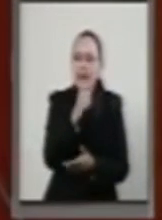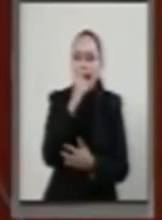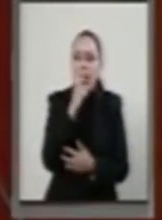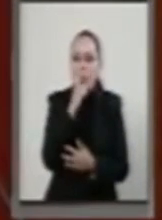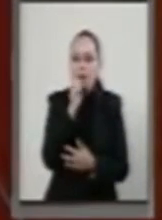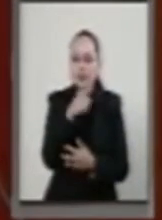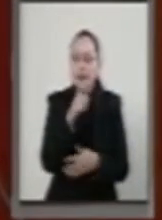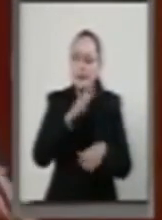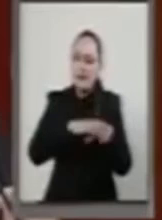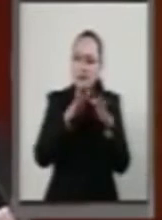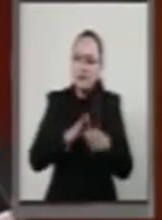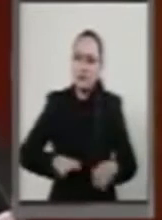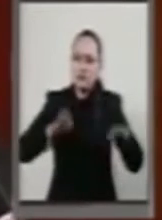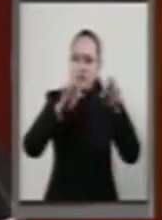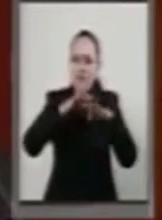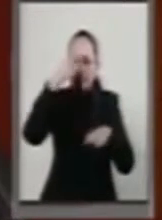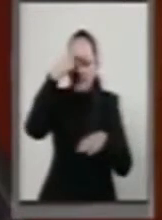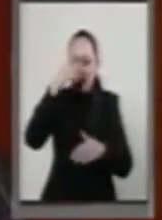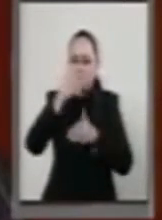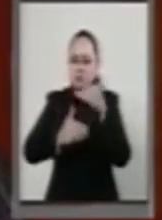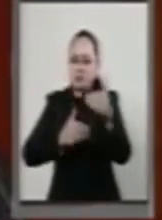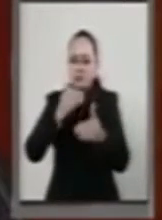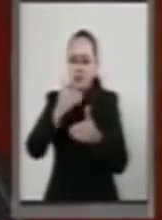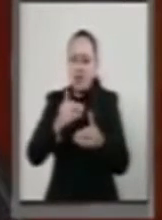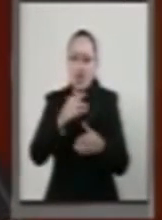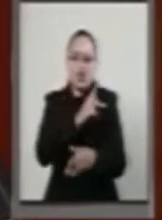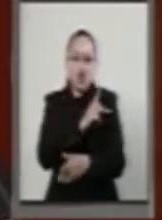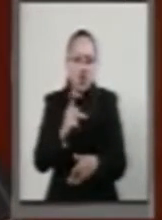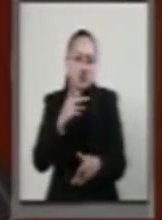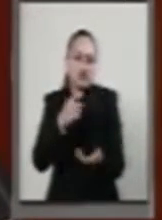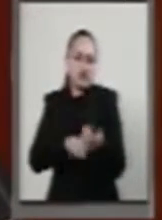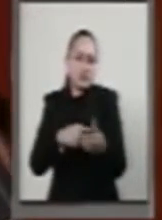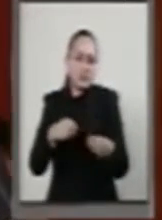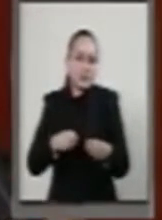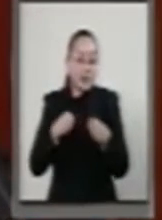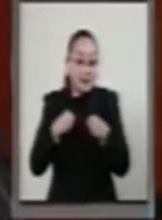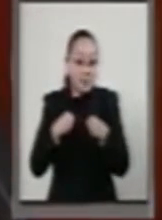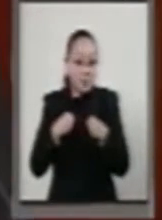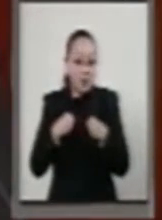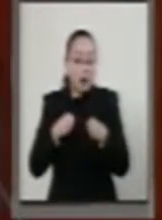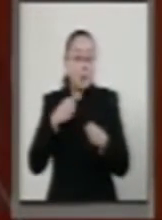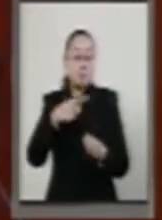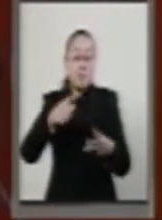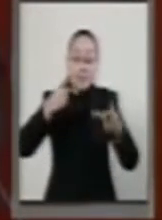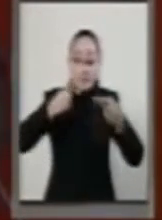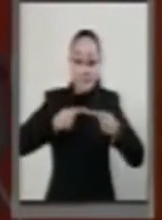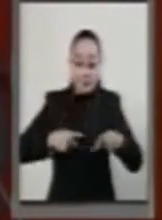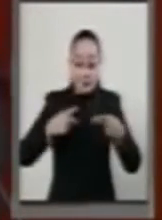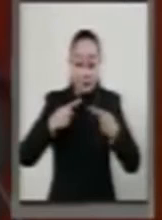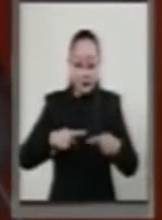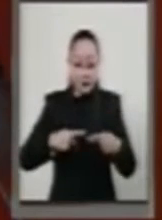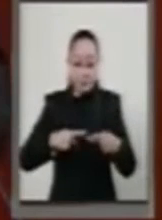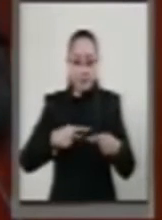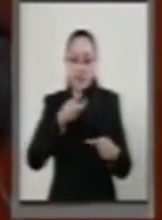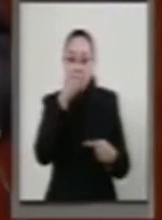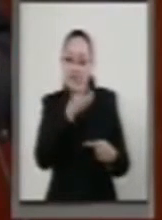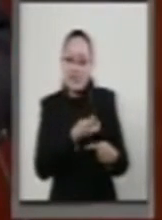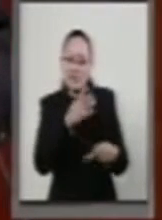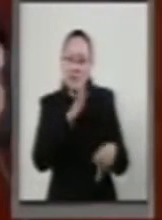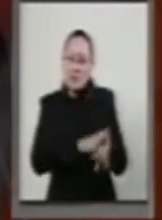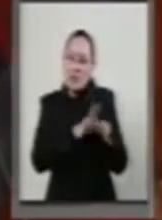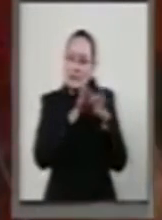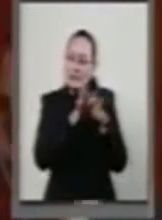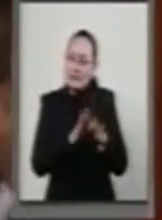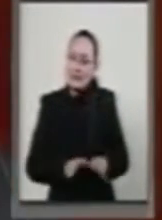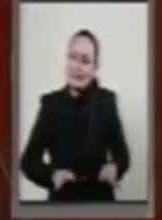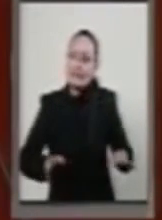el más importante para el desarrollo de cualquier ser vivo. En el caso de las personas, resulta ser esencial para